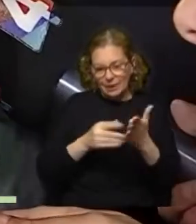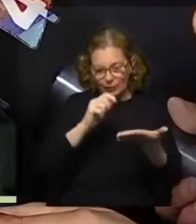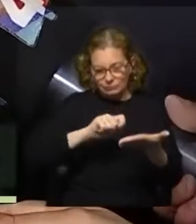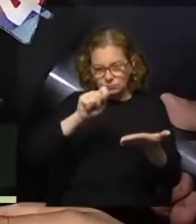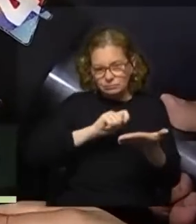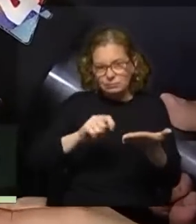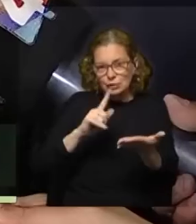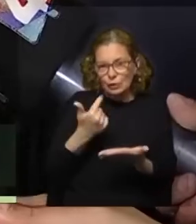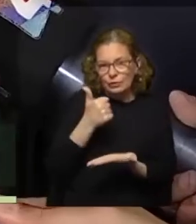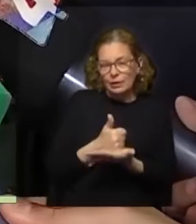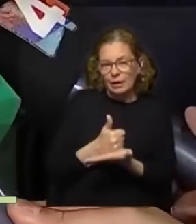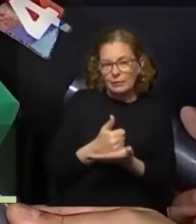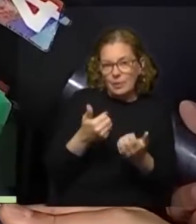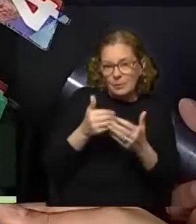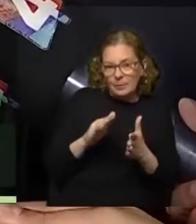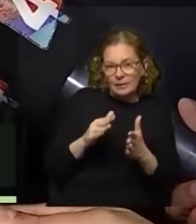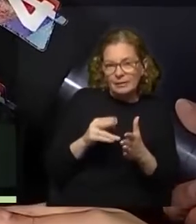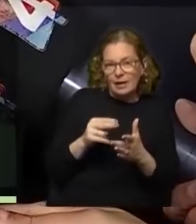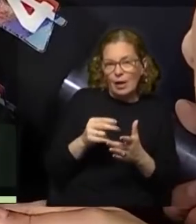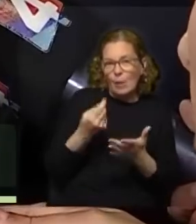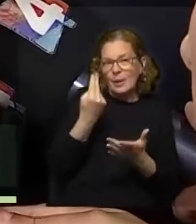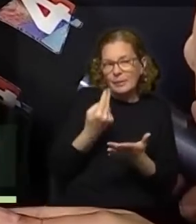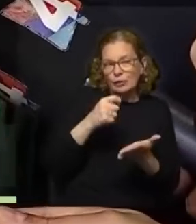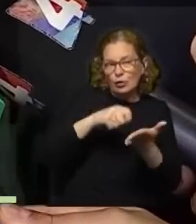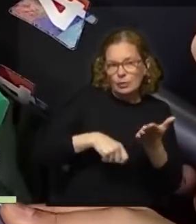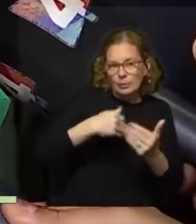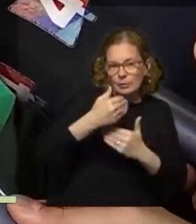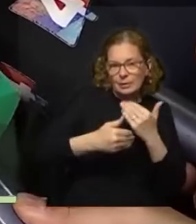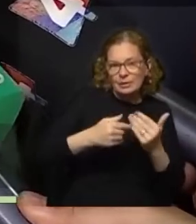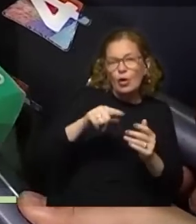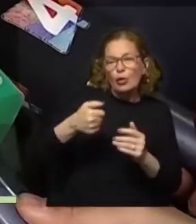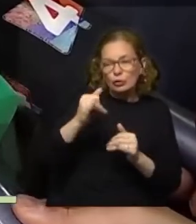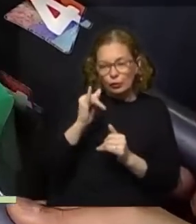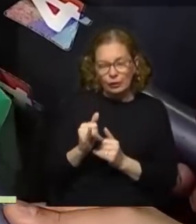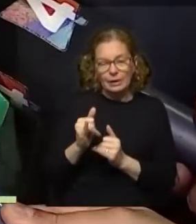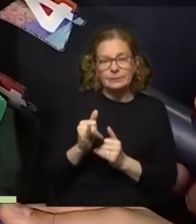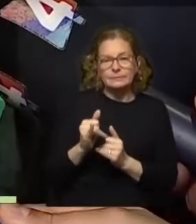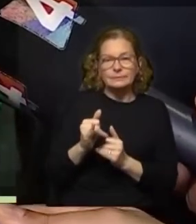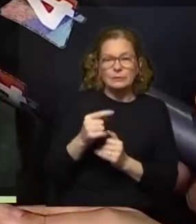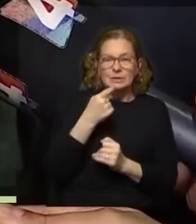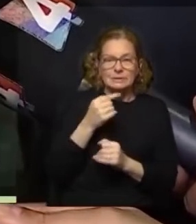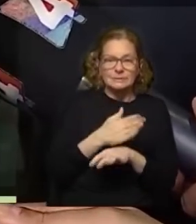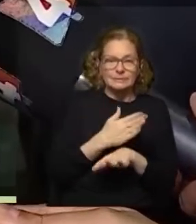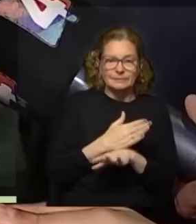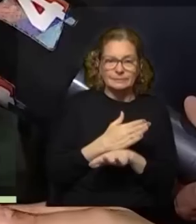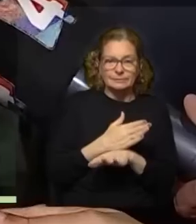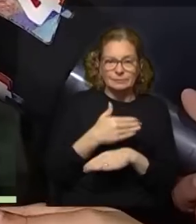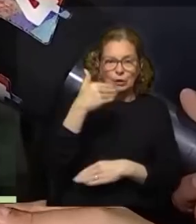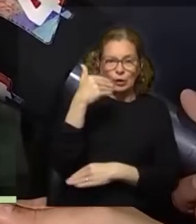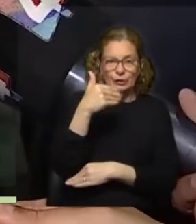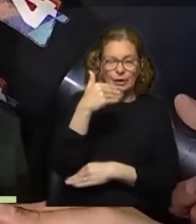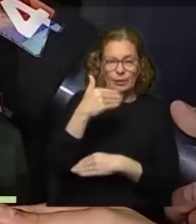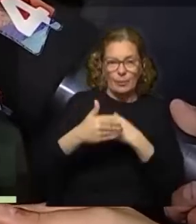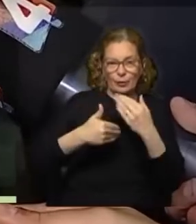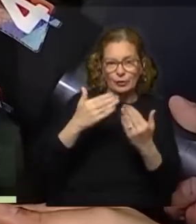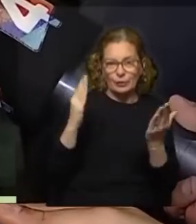a mano este fue que habían iniciado el trámite después hay otros permisos que tenía la habilitación pero como les comentaba los hoteles están